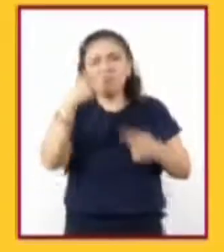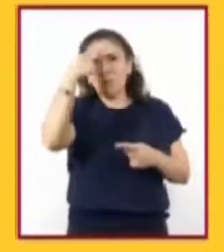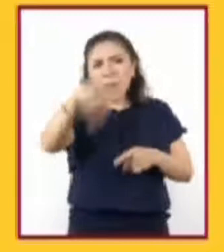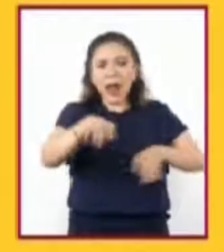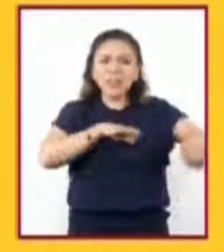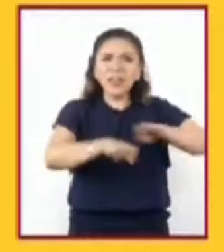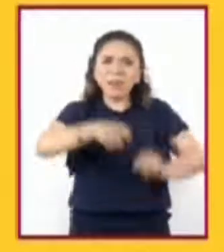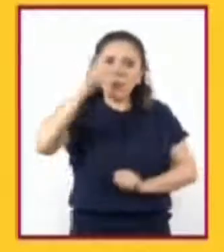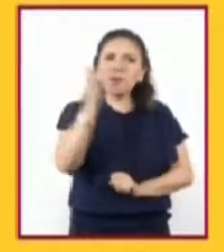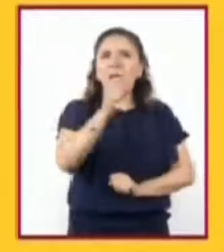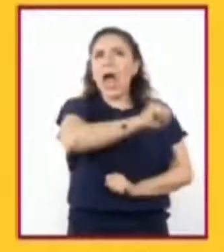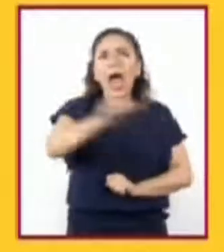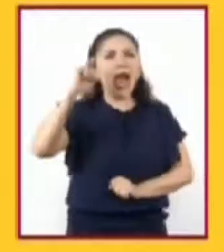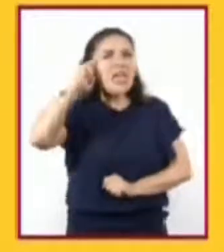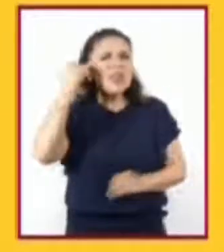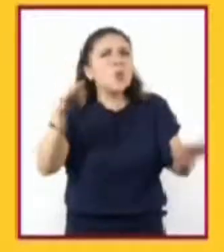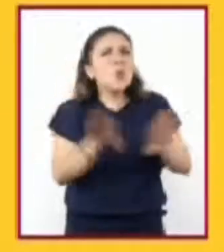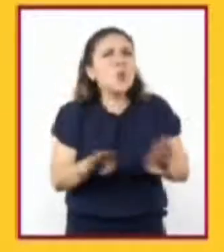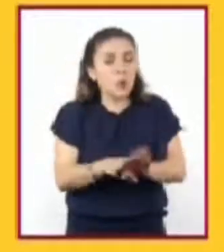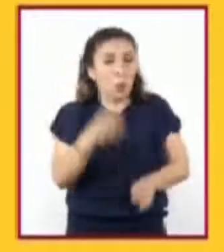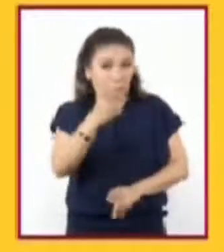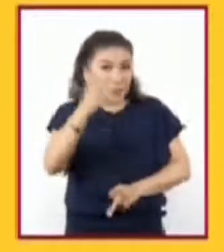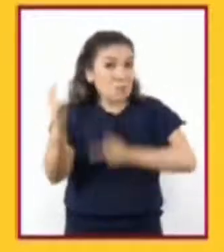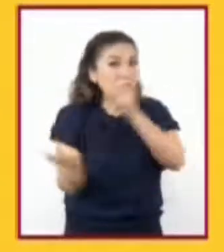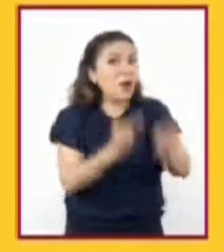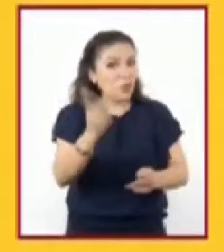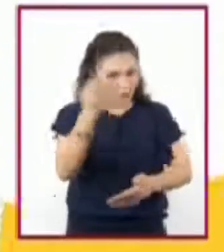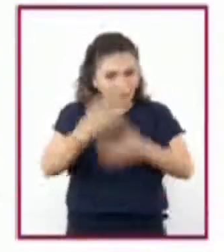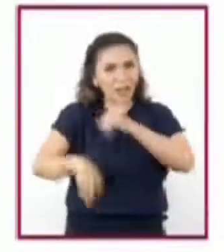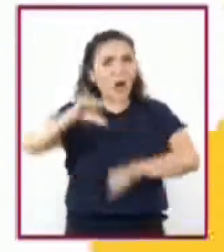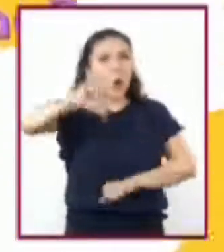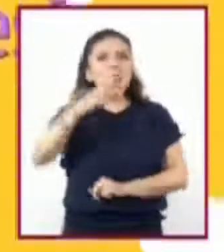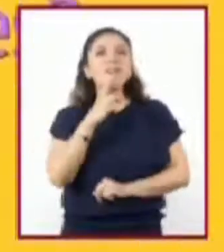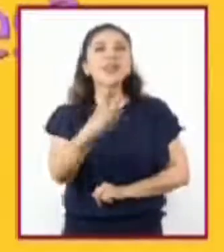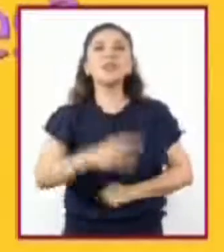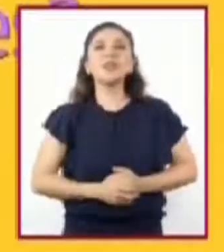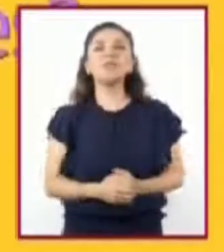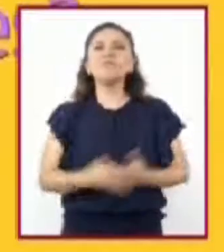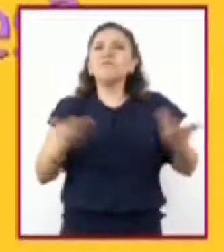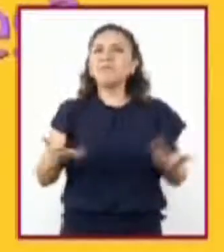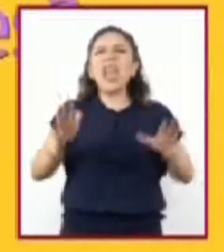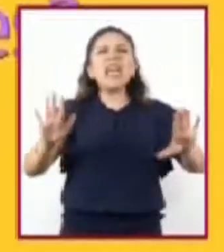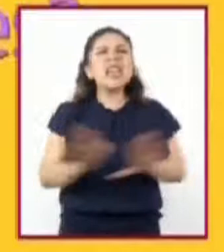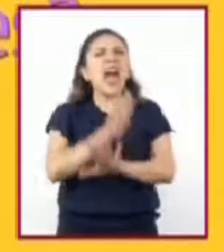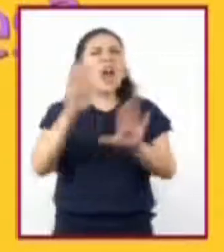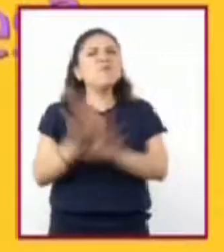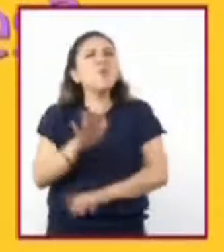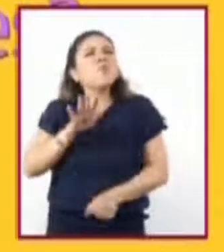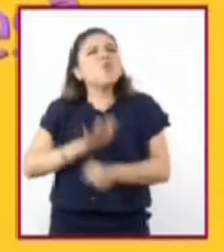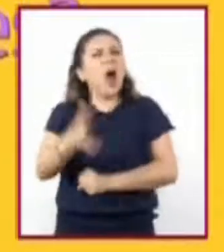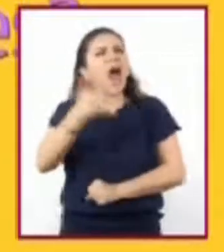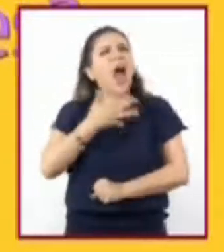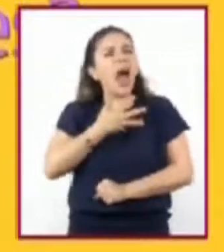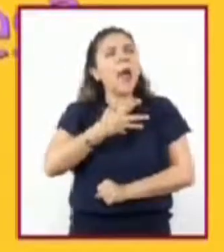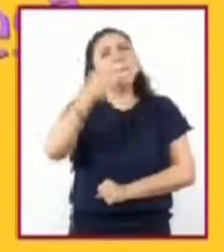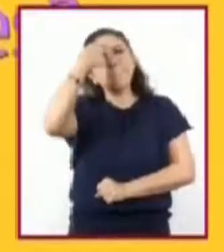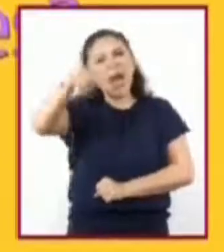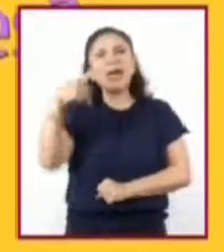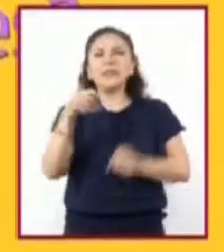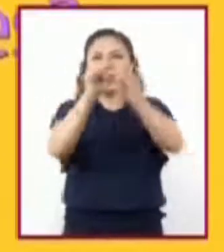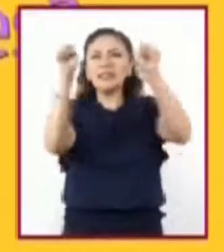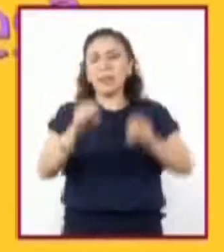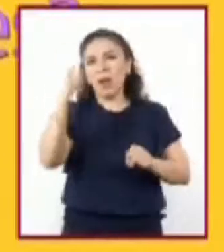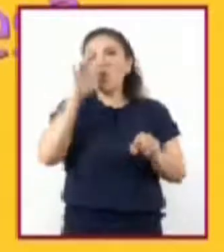del trabajo indígena? Es una interrogante que responder. ¿Qué cambios y permanencias hubo con respecto al sistema